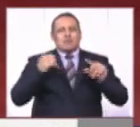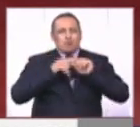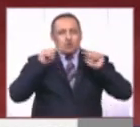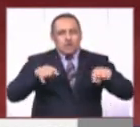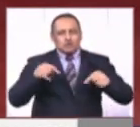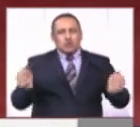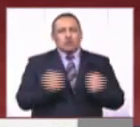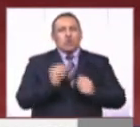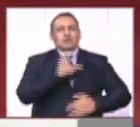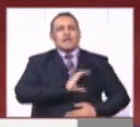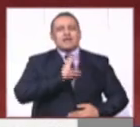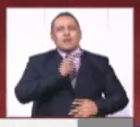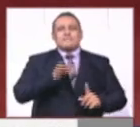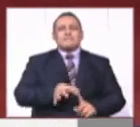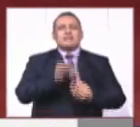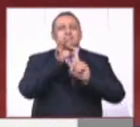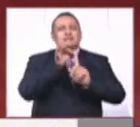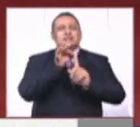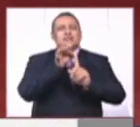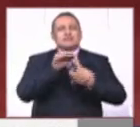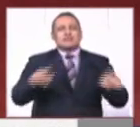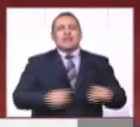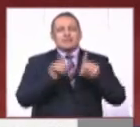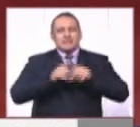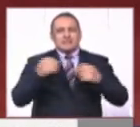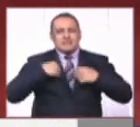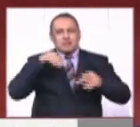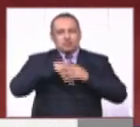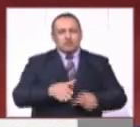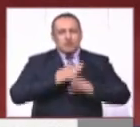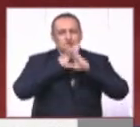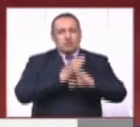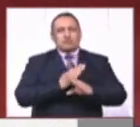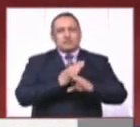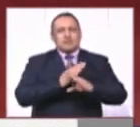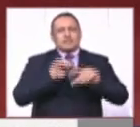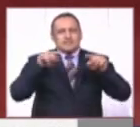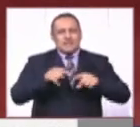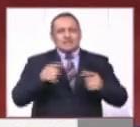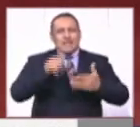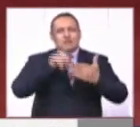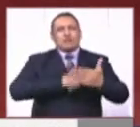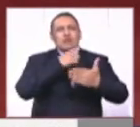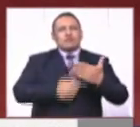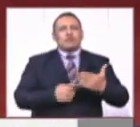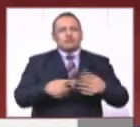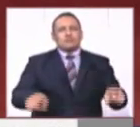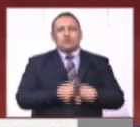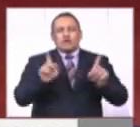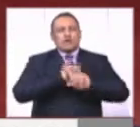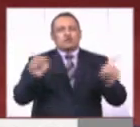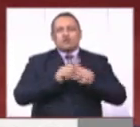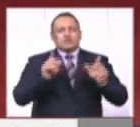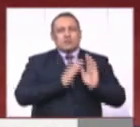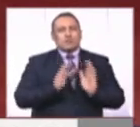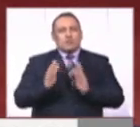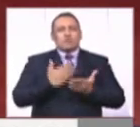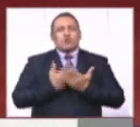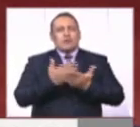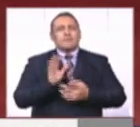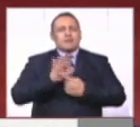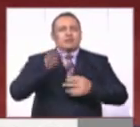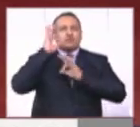eso por una actitud principista vamos a votar en contra de esta inhabilitación porque no está debidamente